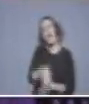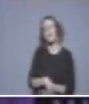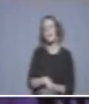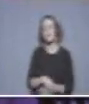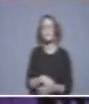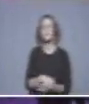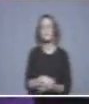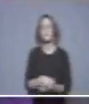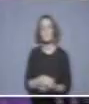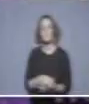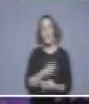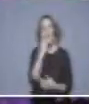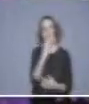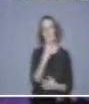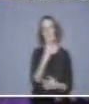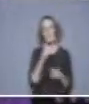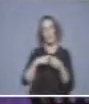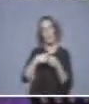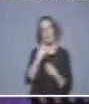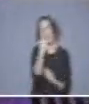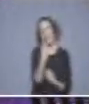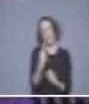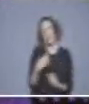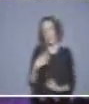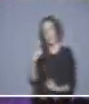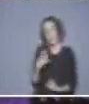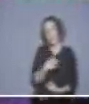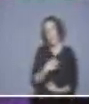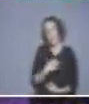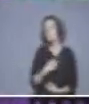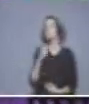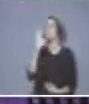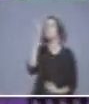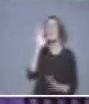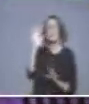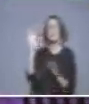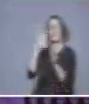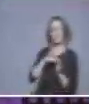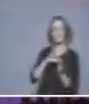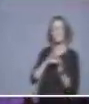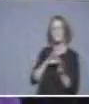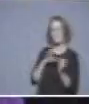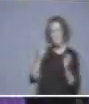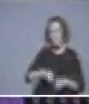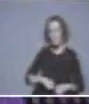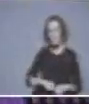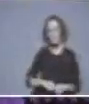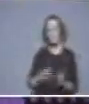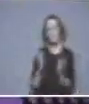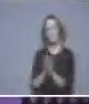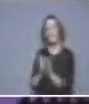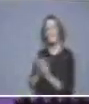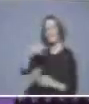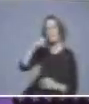actuación a tres componentes. Una que ya no puede estar con nosotros, pero desde el cielo está con nosotros, ¿vale? Nuestra compañera